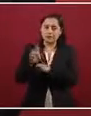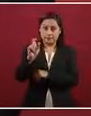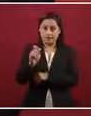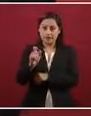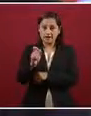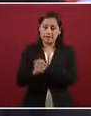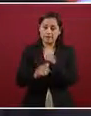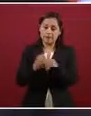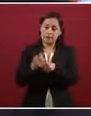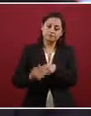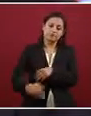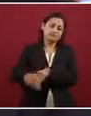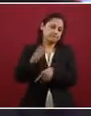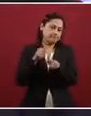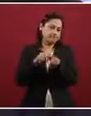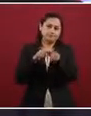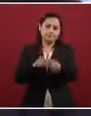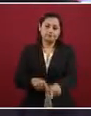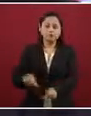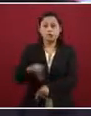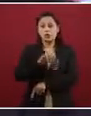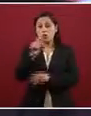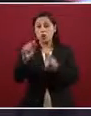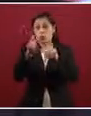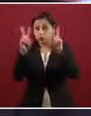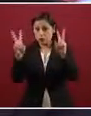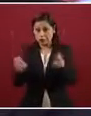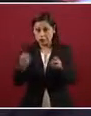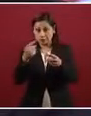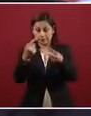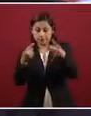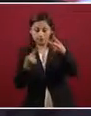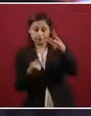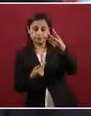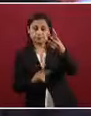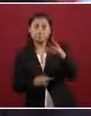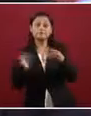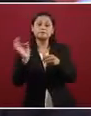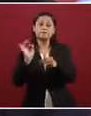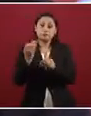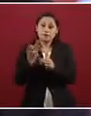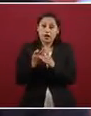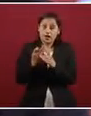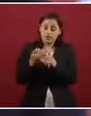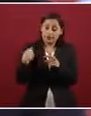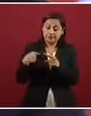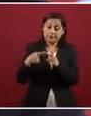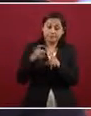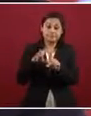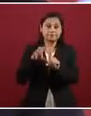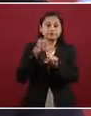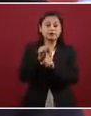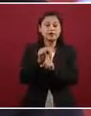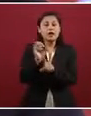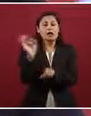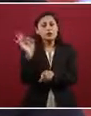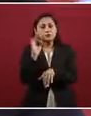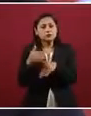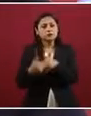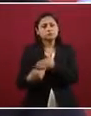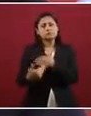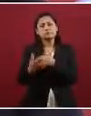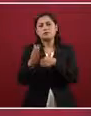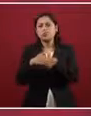de los demás sectores, con el avance que se logre este año, pensamos que el próximo año podríamos concluir